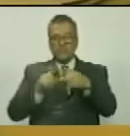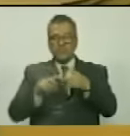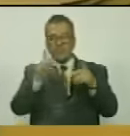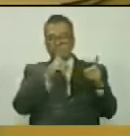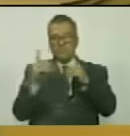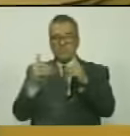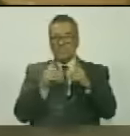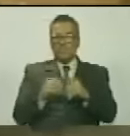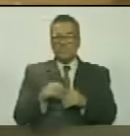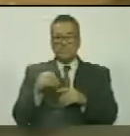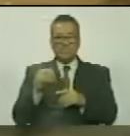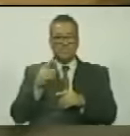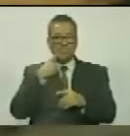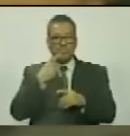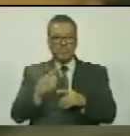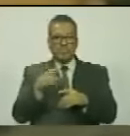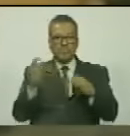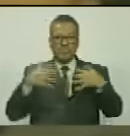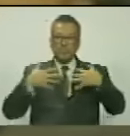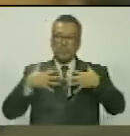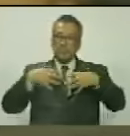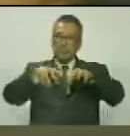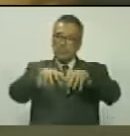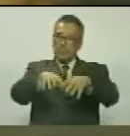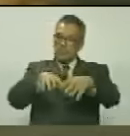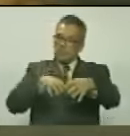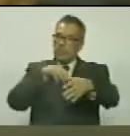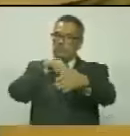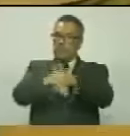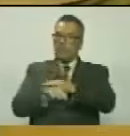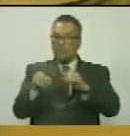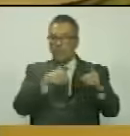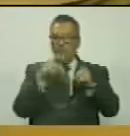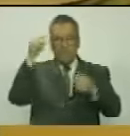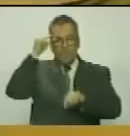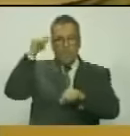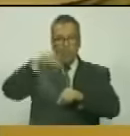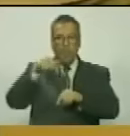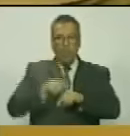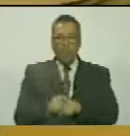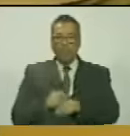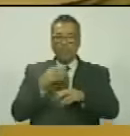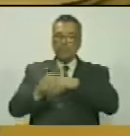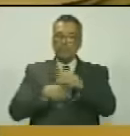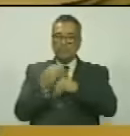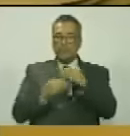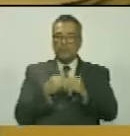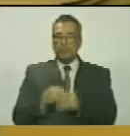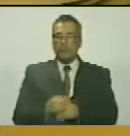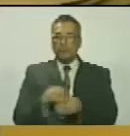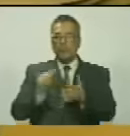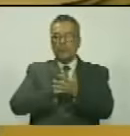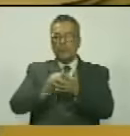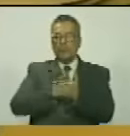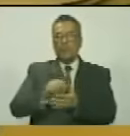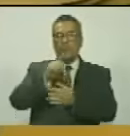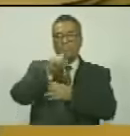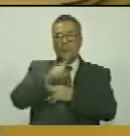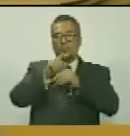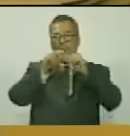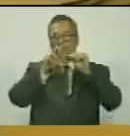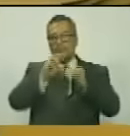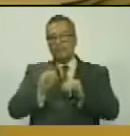discusión. Y solicita la urgencia reglamentaria para ser incluida en el orden del día, de conformidad con lo previsto en el artículo